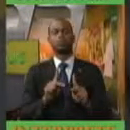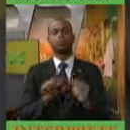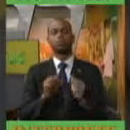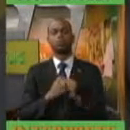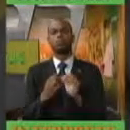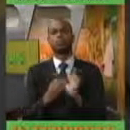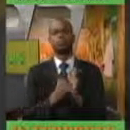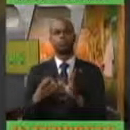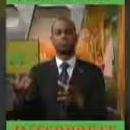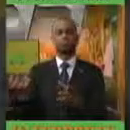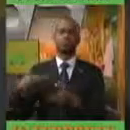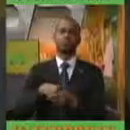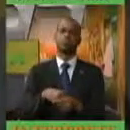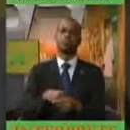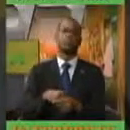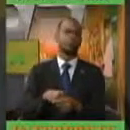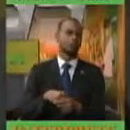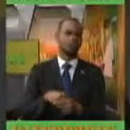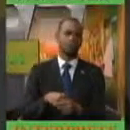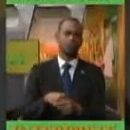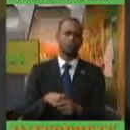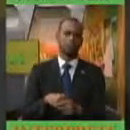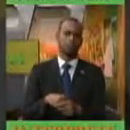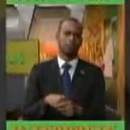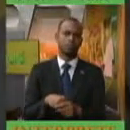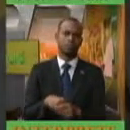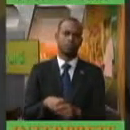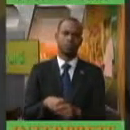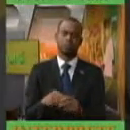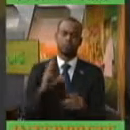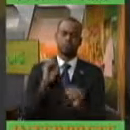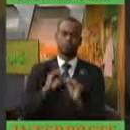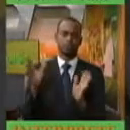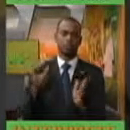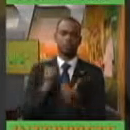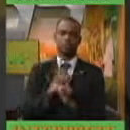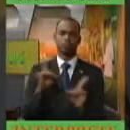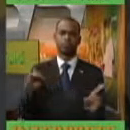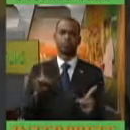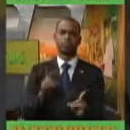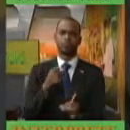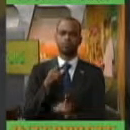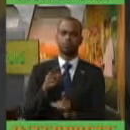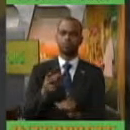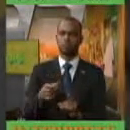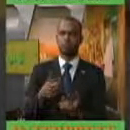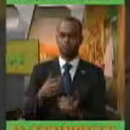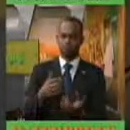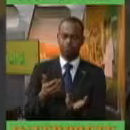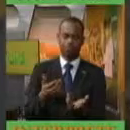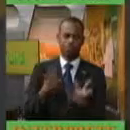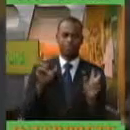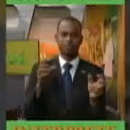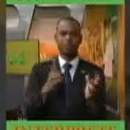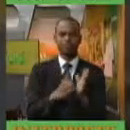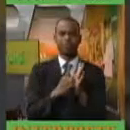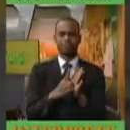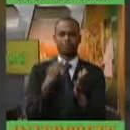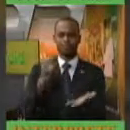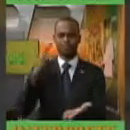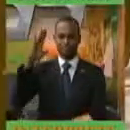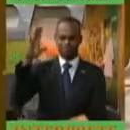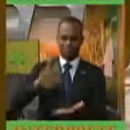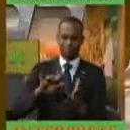discapacidad participando, obviamente la democracia estaba con mucha discapacidad. Le vamos a reducir